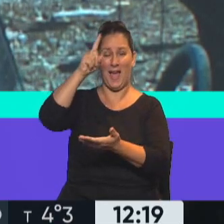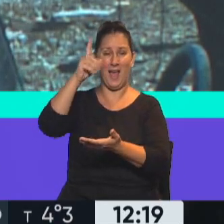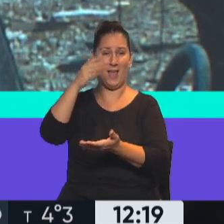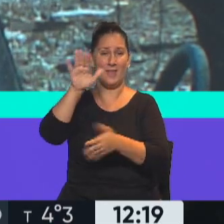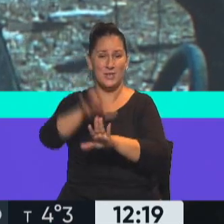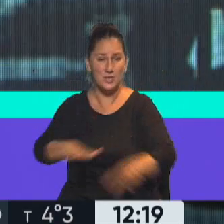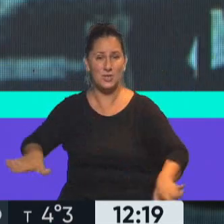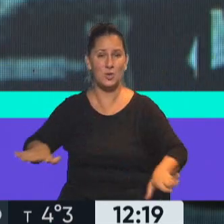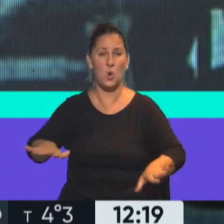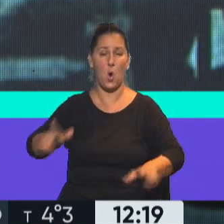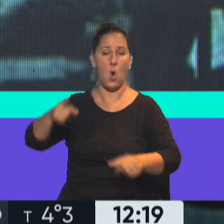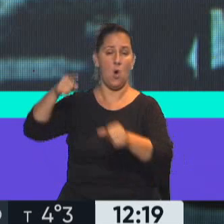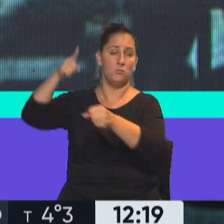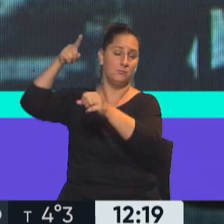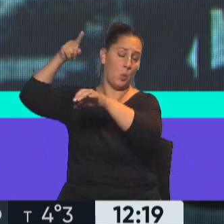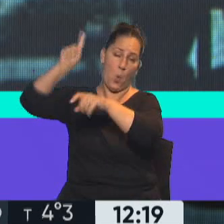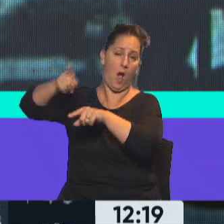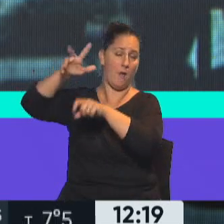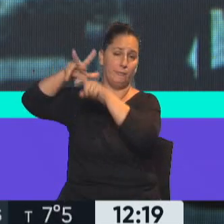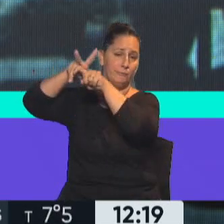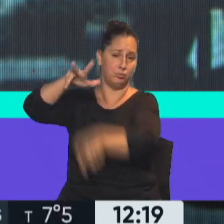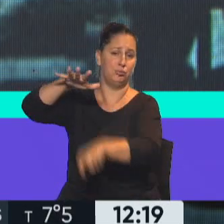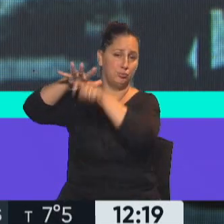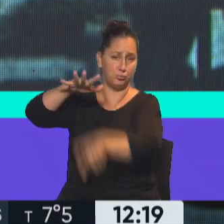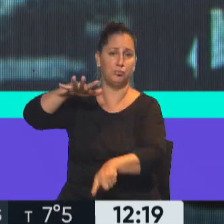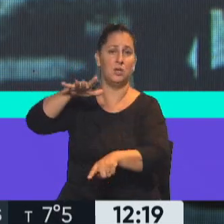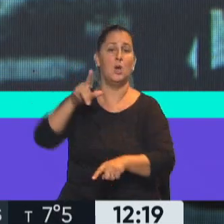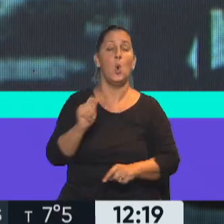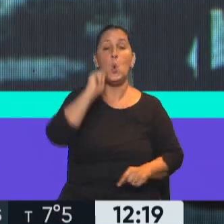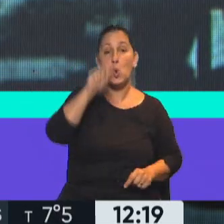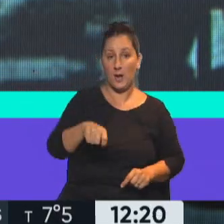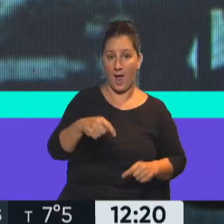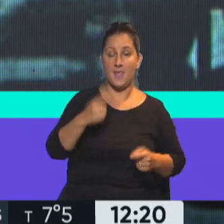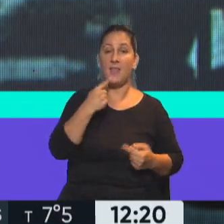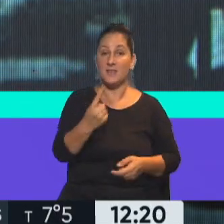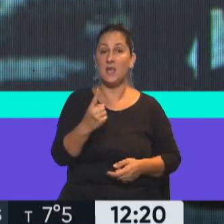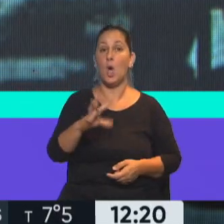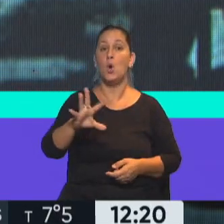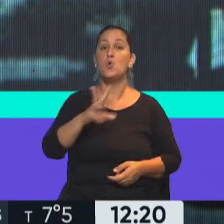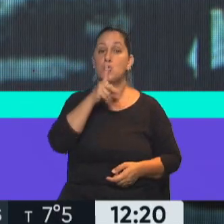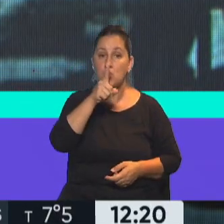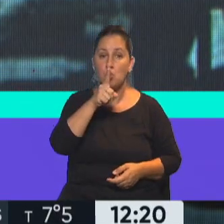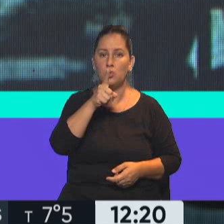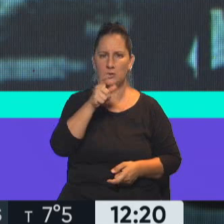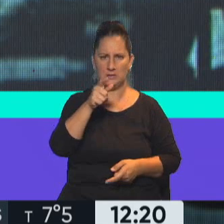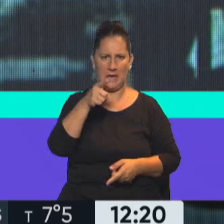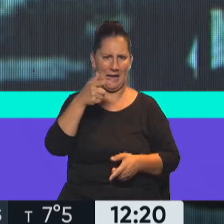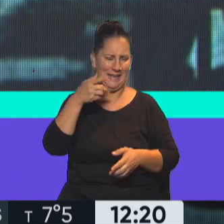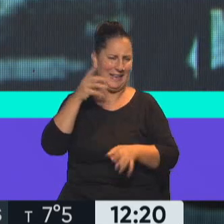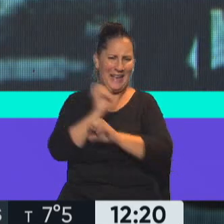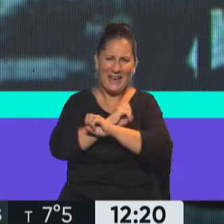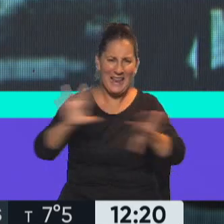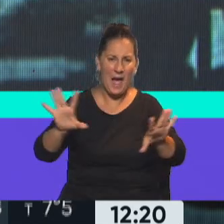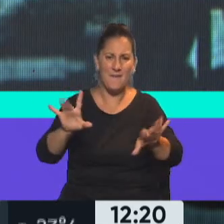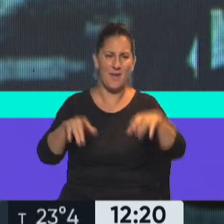pasó exactamente? Bueno, hay versiones cruzadas al respecto. Ucrania dijo que Rusia había cometido un crimen de guerra